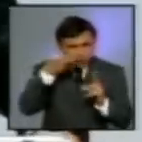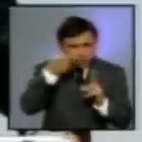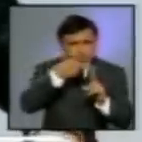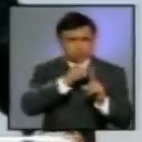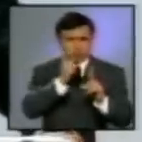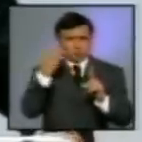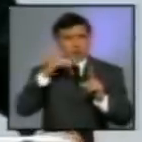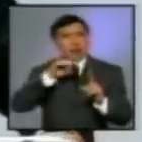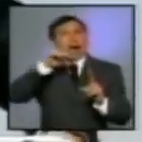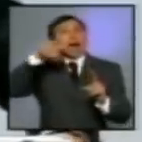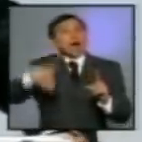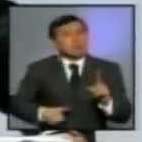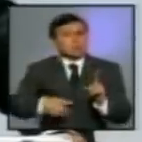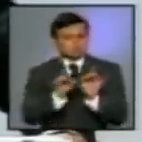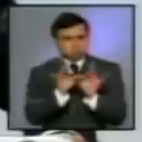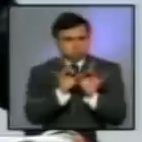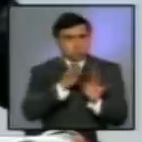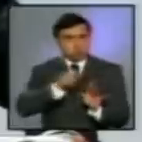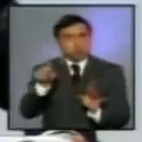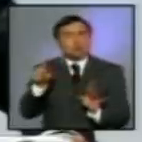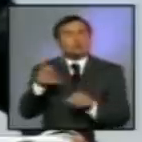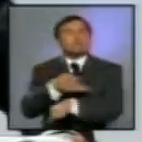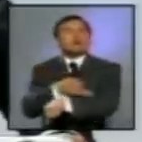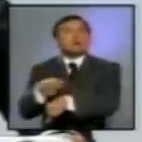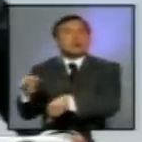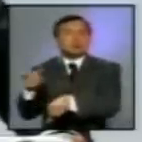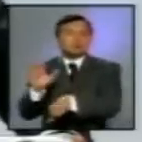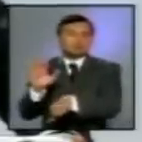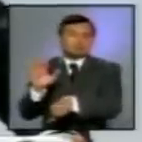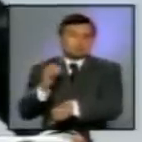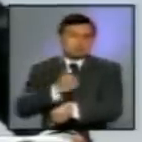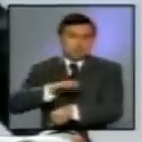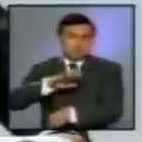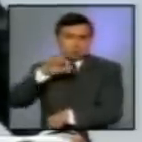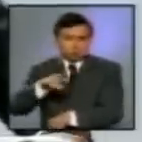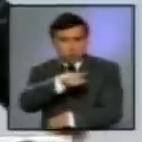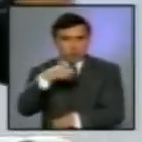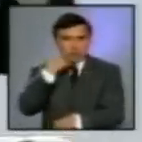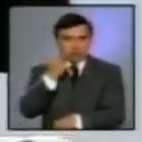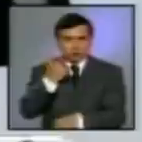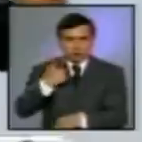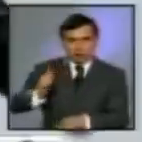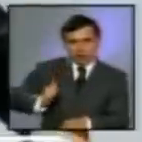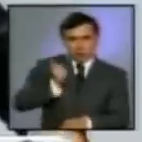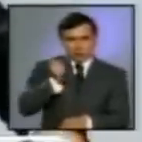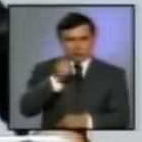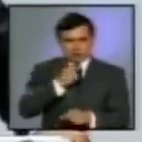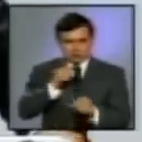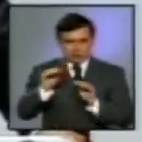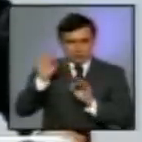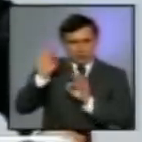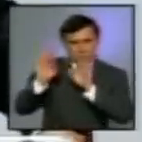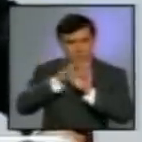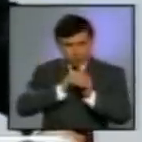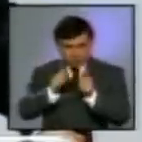hogar y que hoy usted pretende realmente sacar ventaja política de este hecho. Solo quiero referirle que la